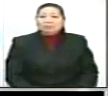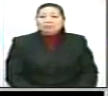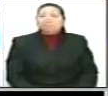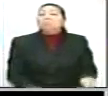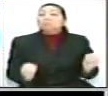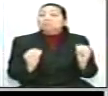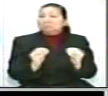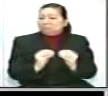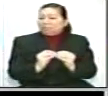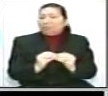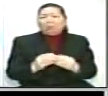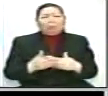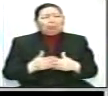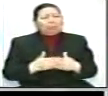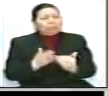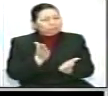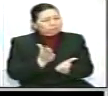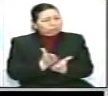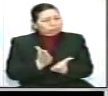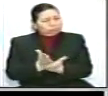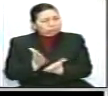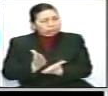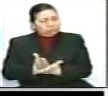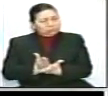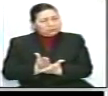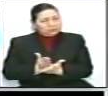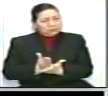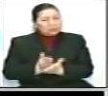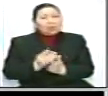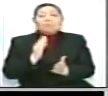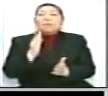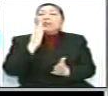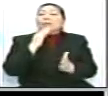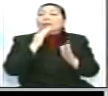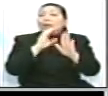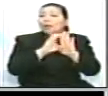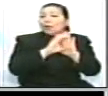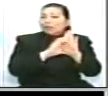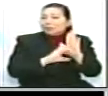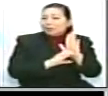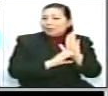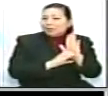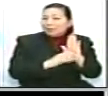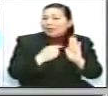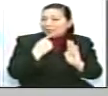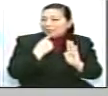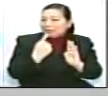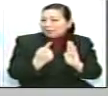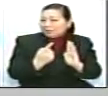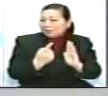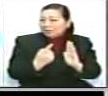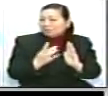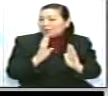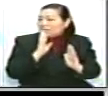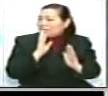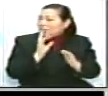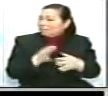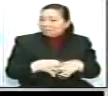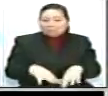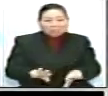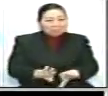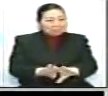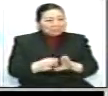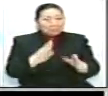ser inflexible al apego a la Constitución. Y como tú lo dijiste, pues las puertas del diálogo están